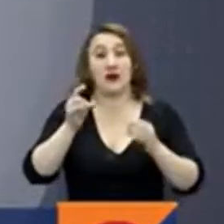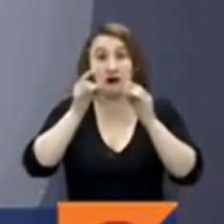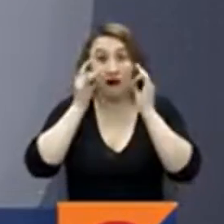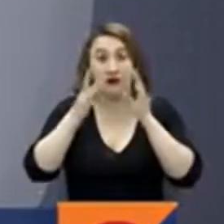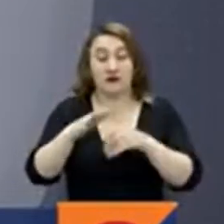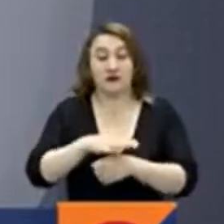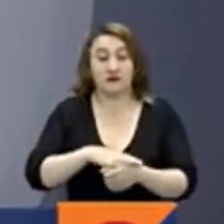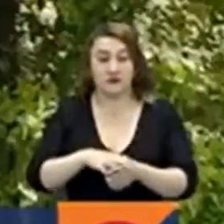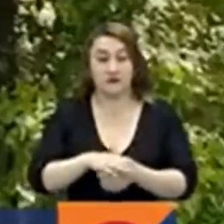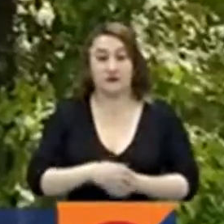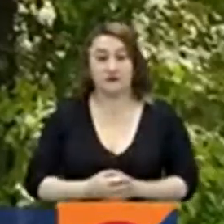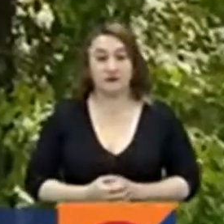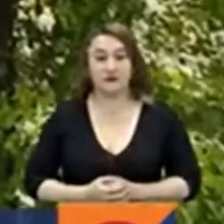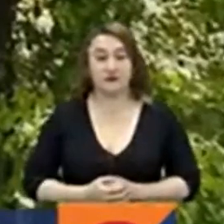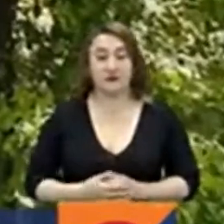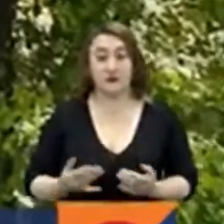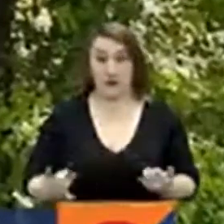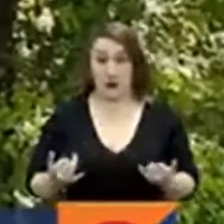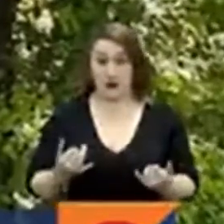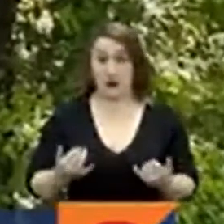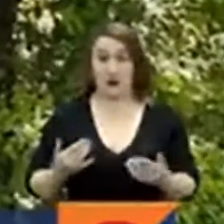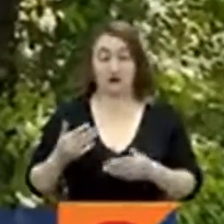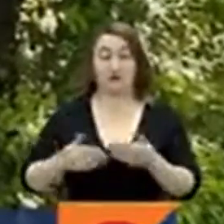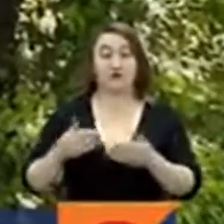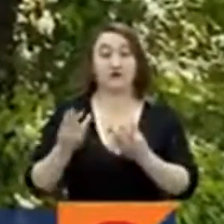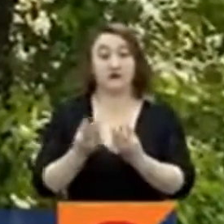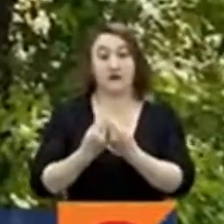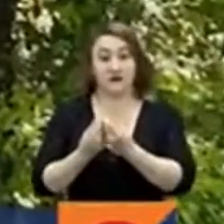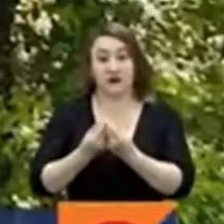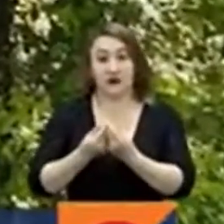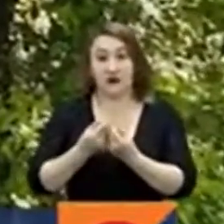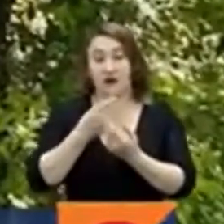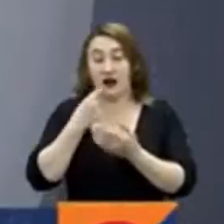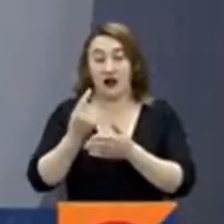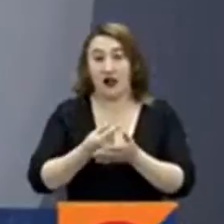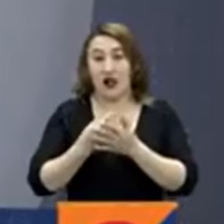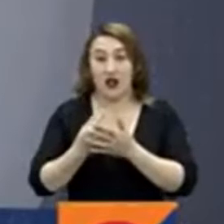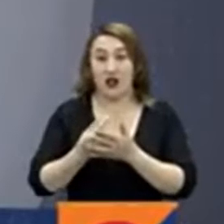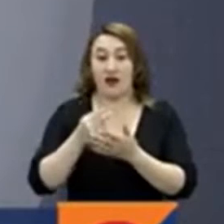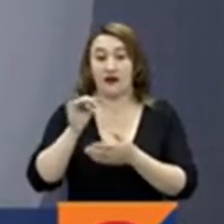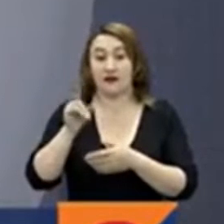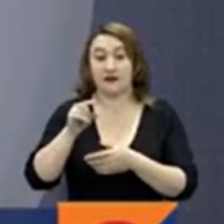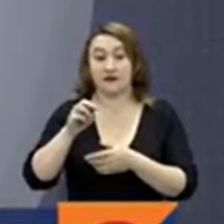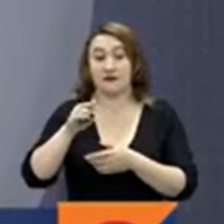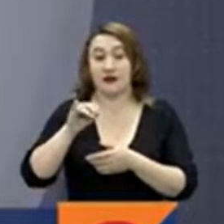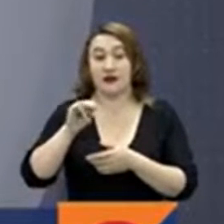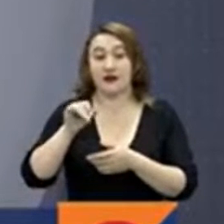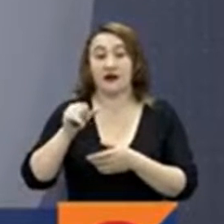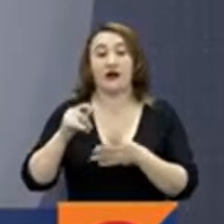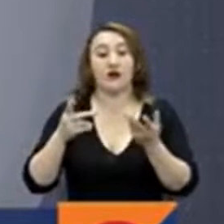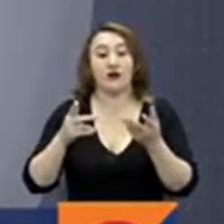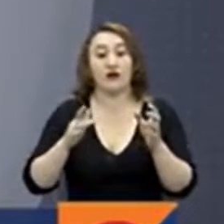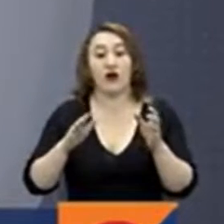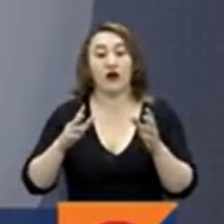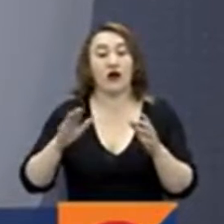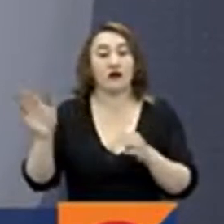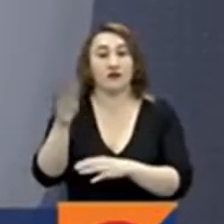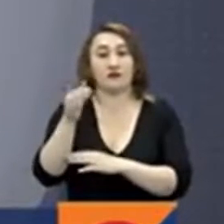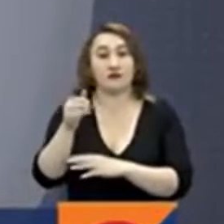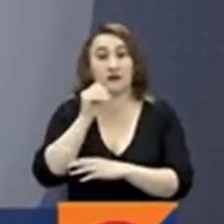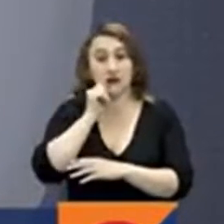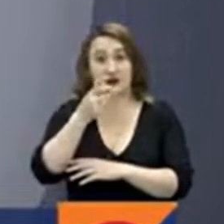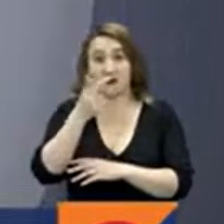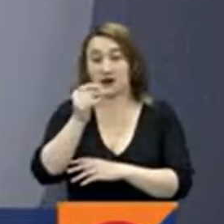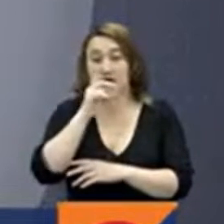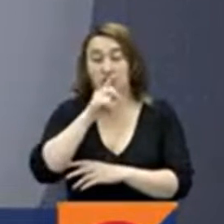los hechos. En este momento se adelanta un consejo de seguridad en el municipio de Ismina, donde las autoridades evalúan la posibilidad de suspender los actos patrios del día de mañana